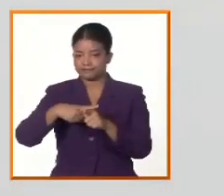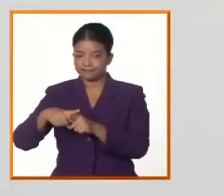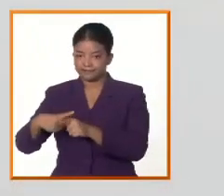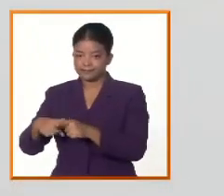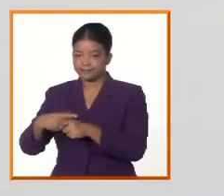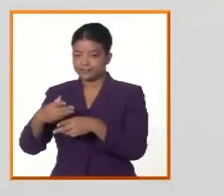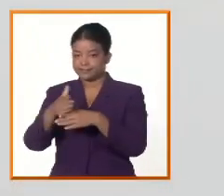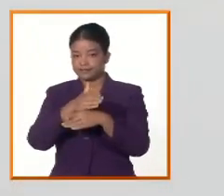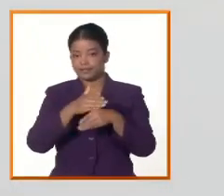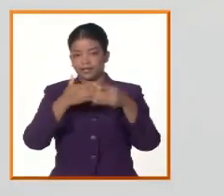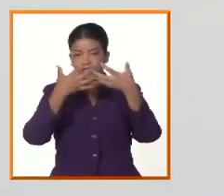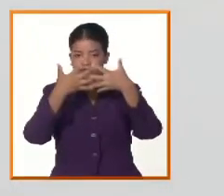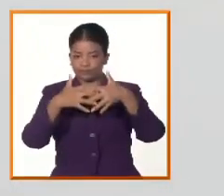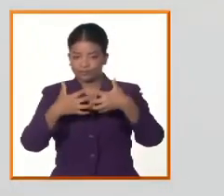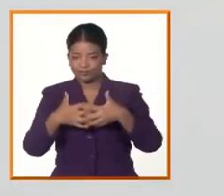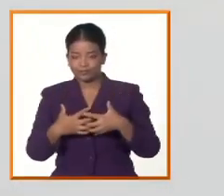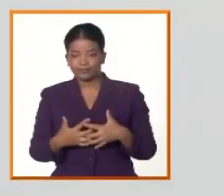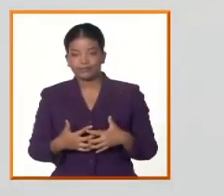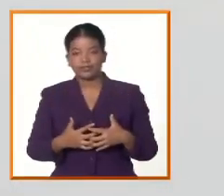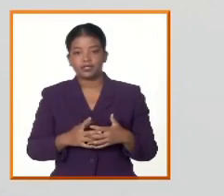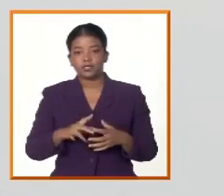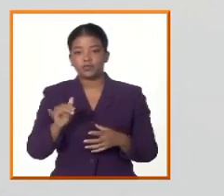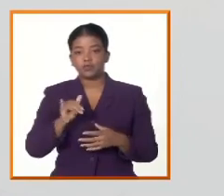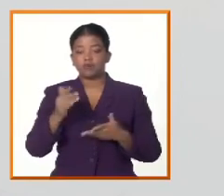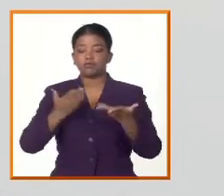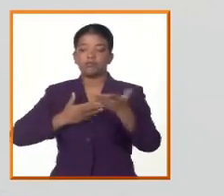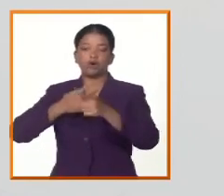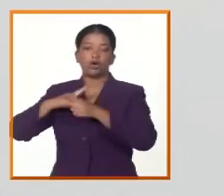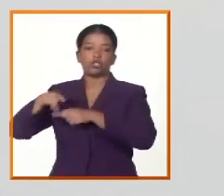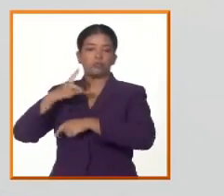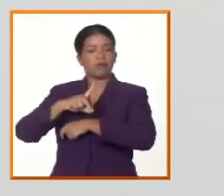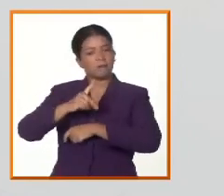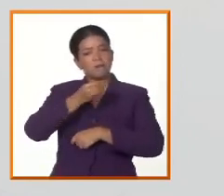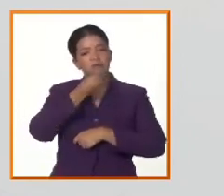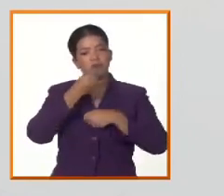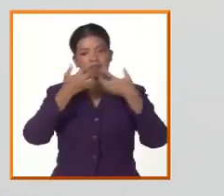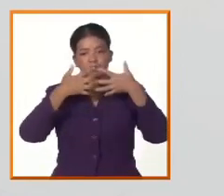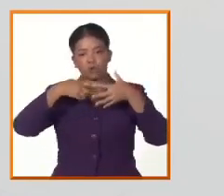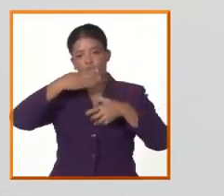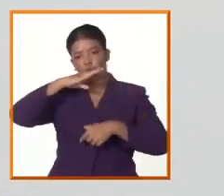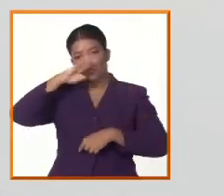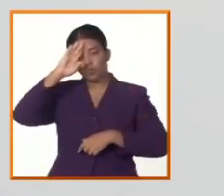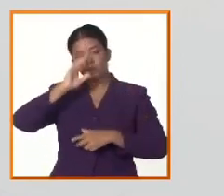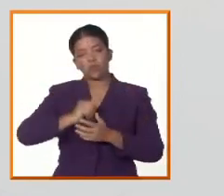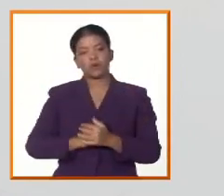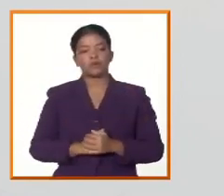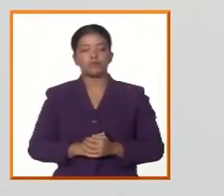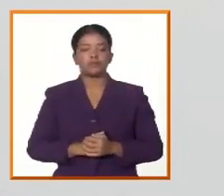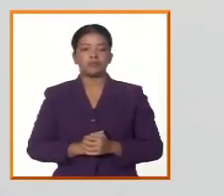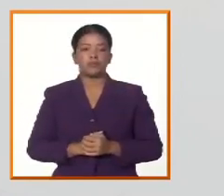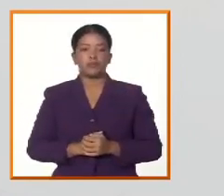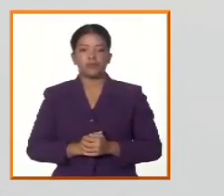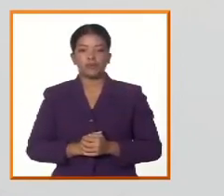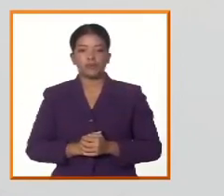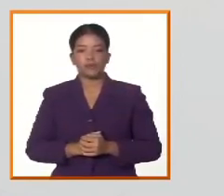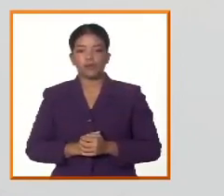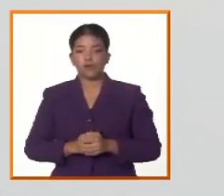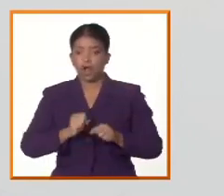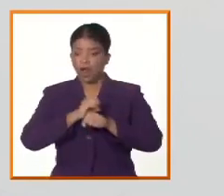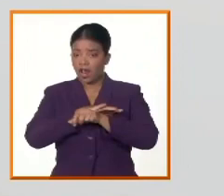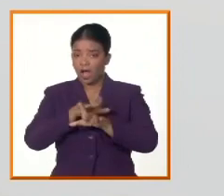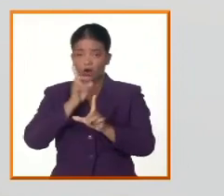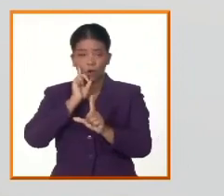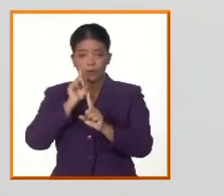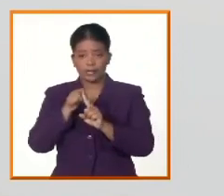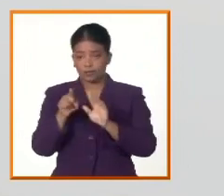diversificación de la producción la sustitución de importaciones El incremento de la oferta al mercado interno y las exportaciones creo que quedan claras las misiones